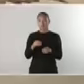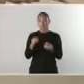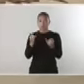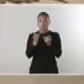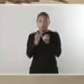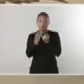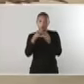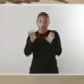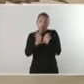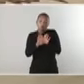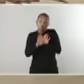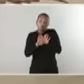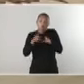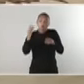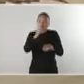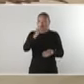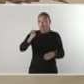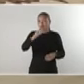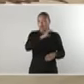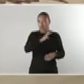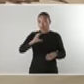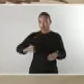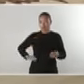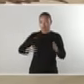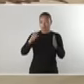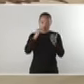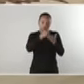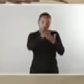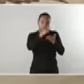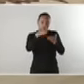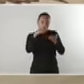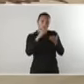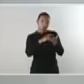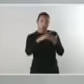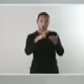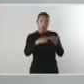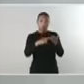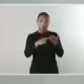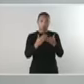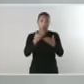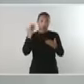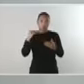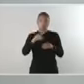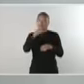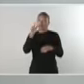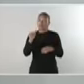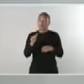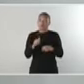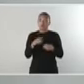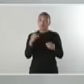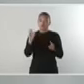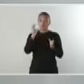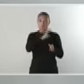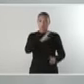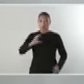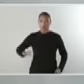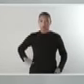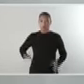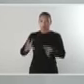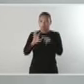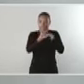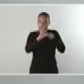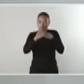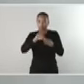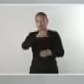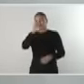del registro de cada uno de los diferentes partidos posteriormente el candidato de la coalición Y por último